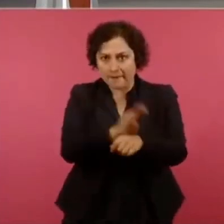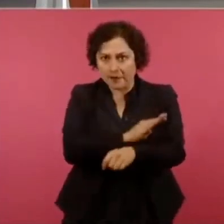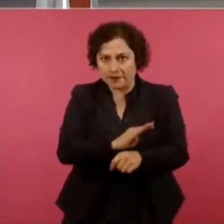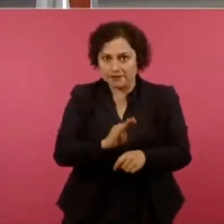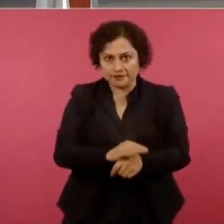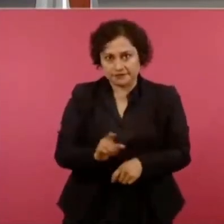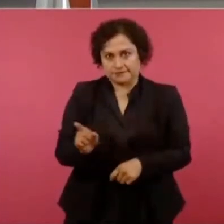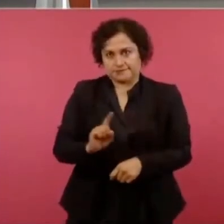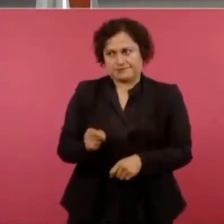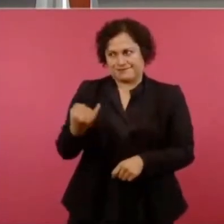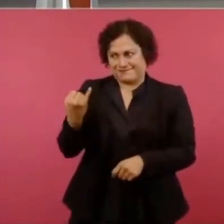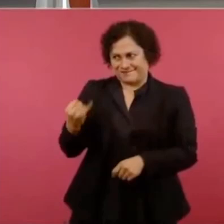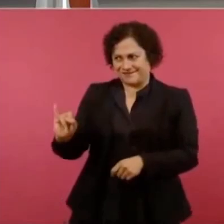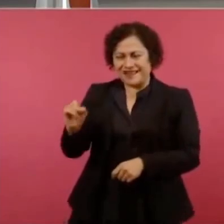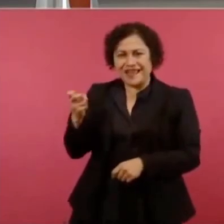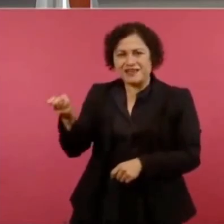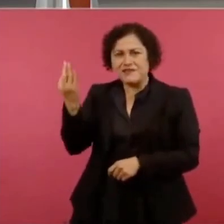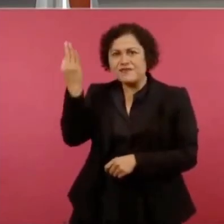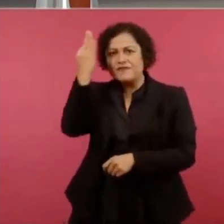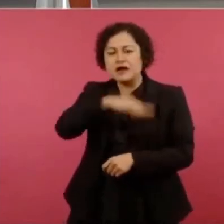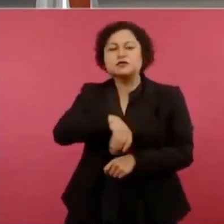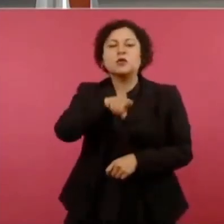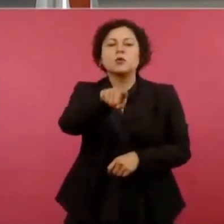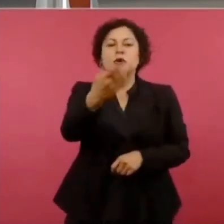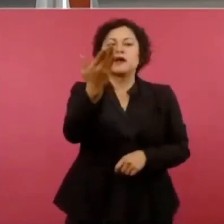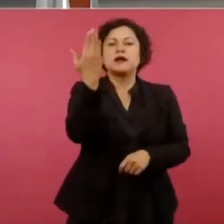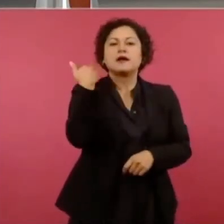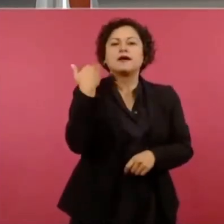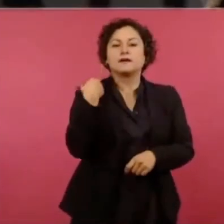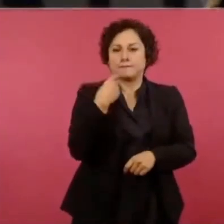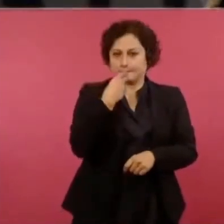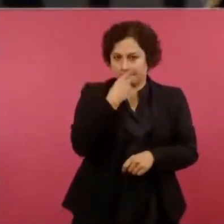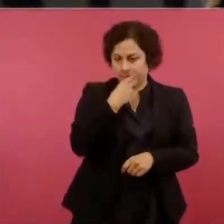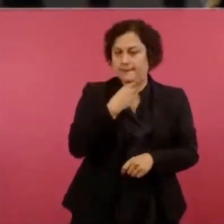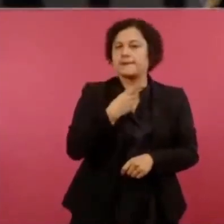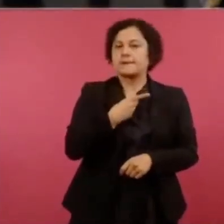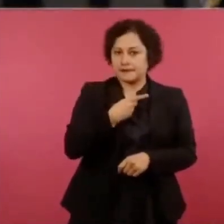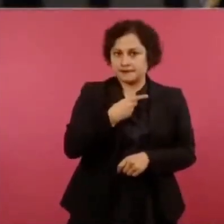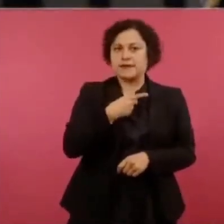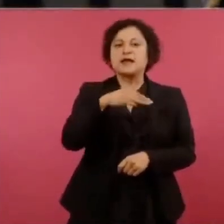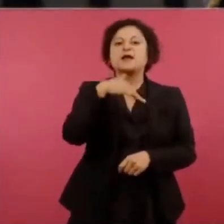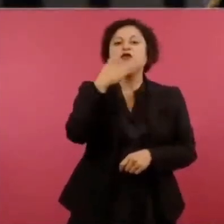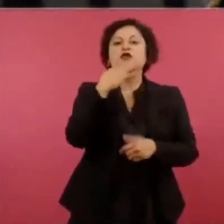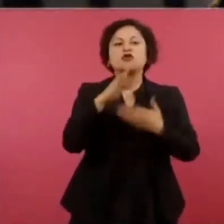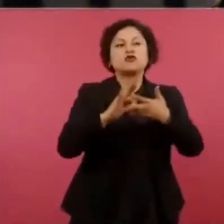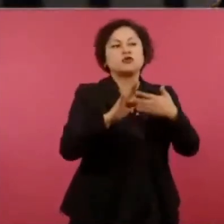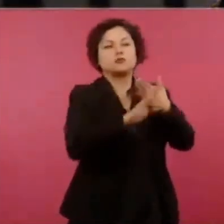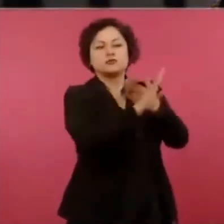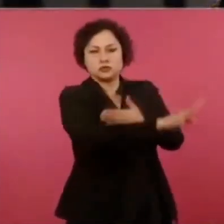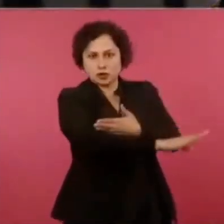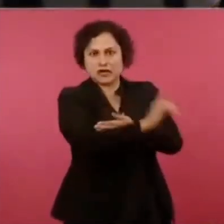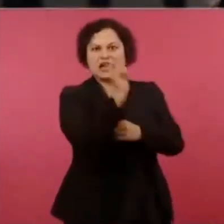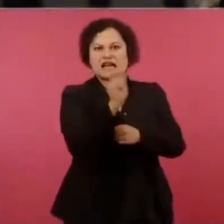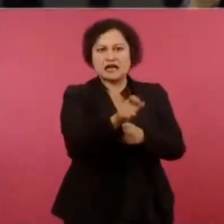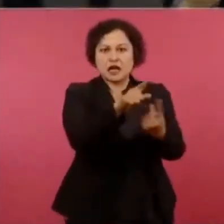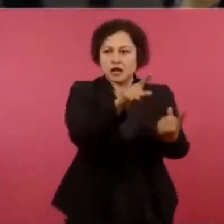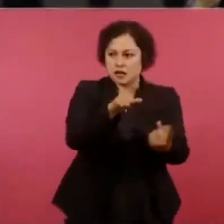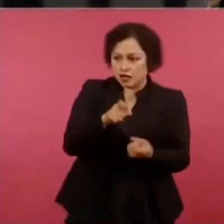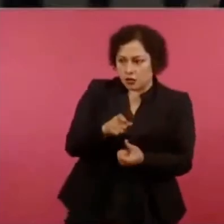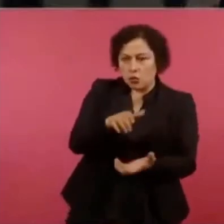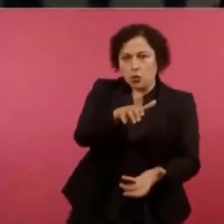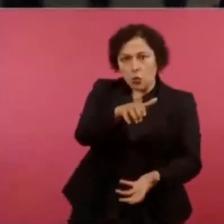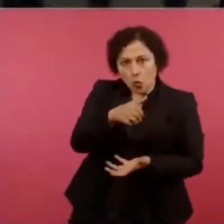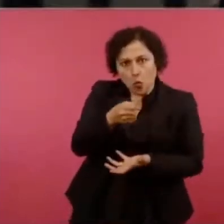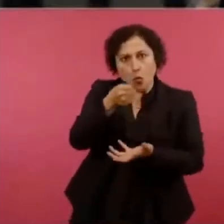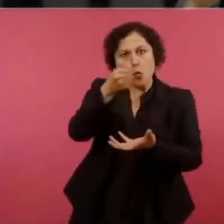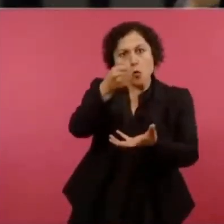ahorrado por este combate a la corrupción varios billones de pesos, y justo es